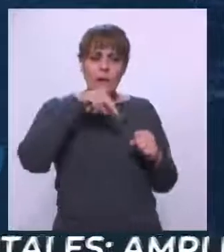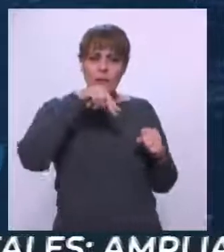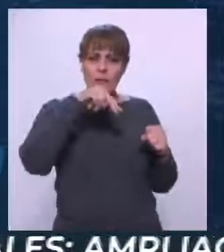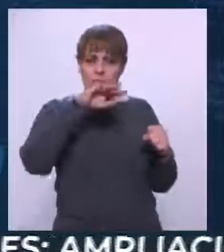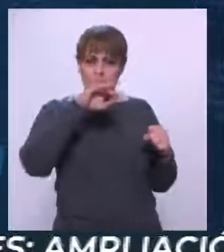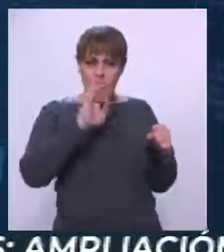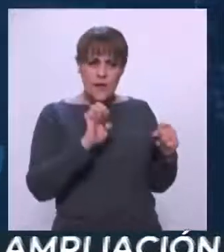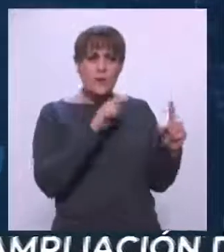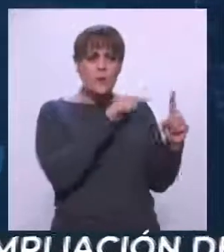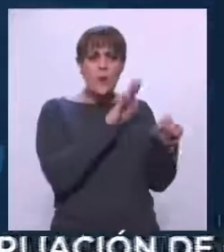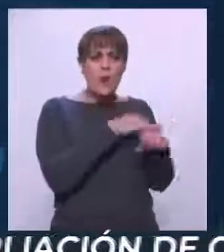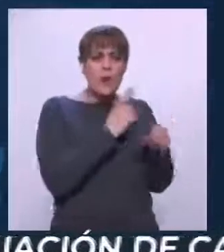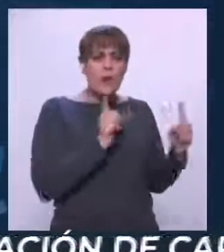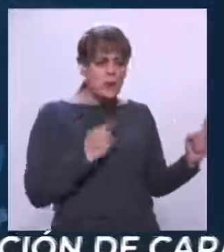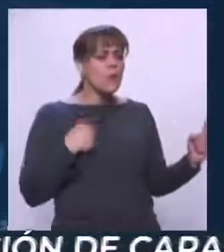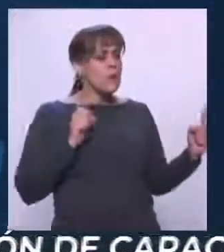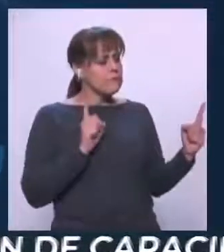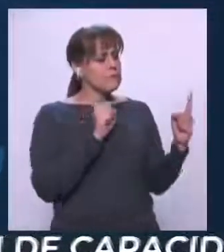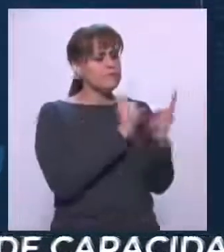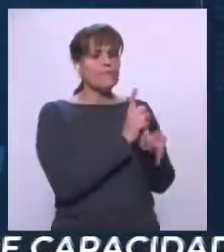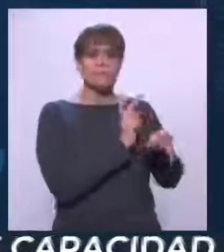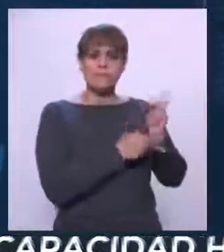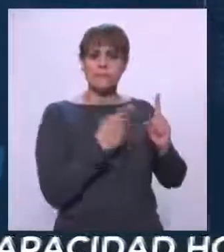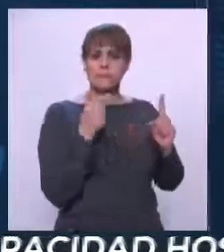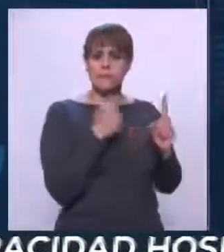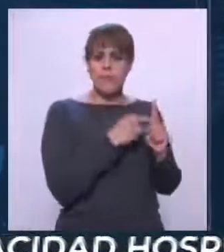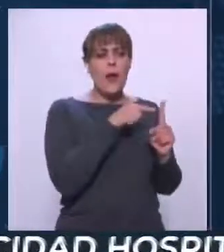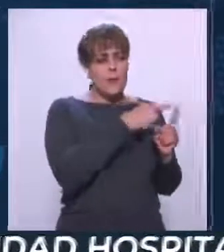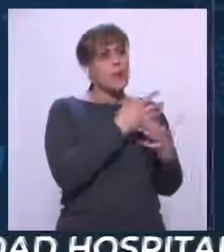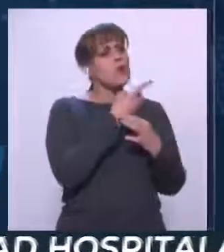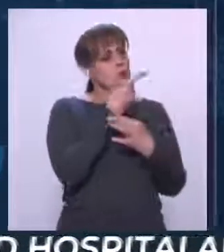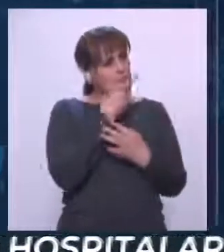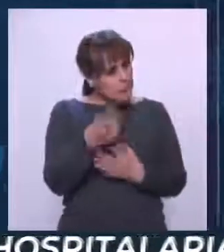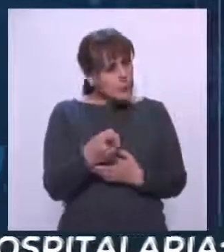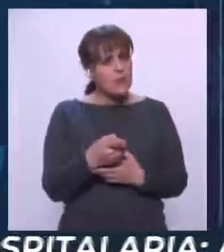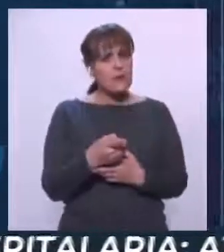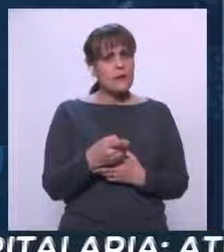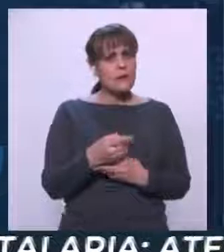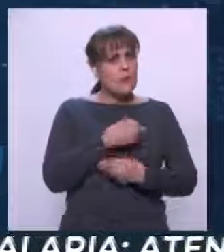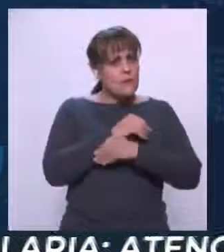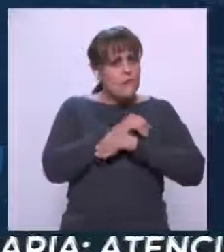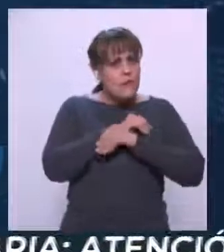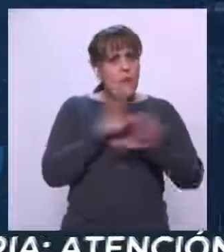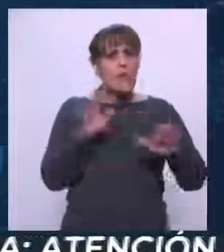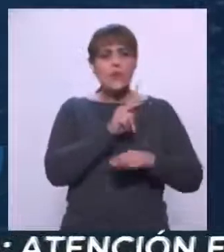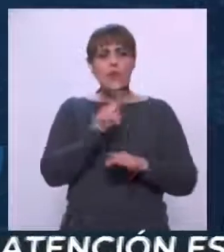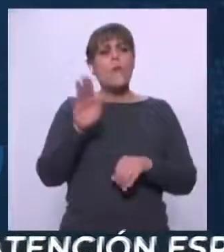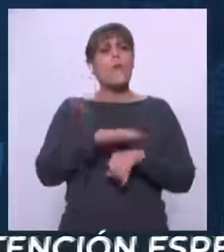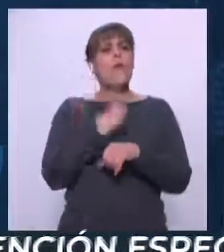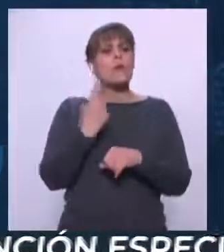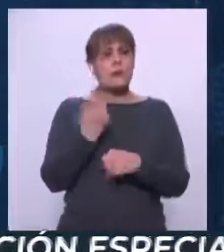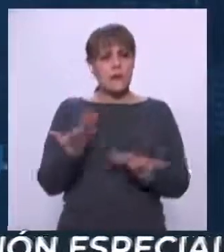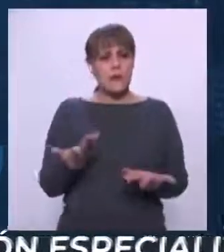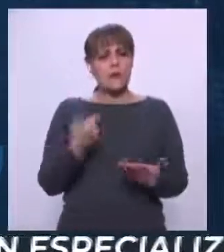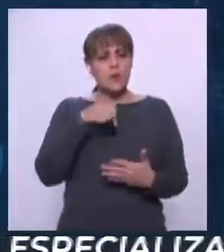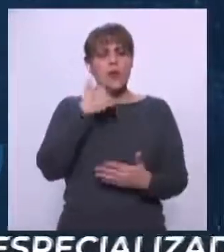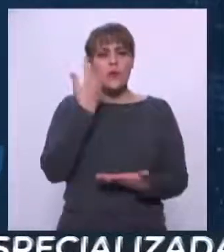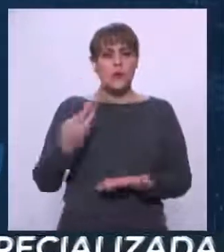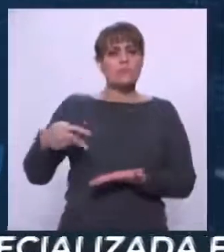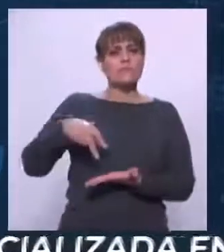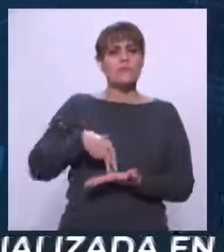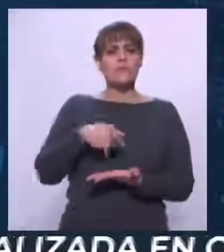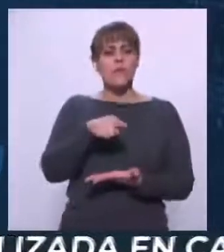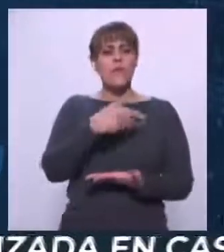Y hablé yo con Luis Carlos Ugalde, le dije, di públicamente por qué quieres serlo. La noche que